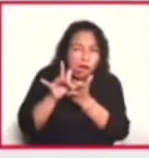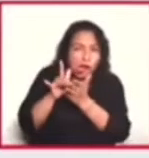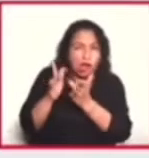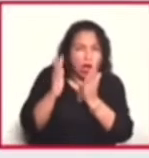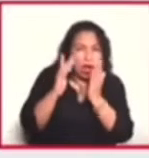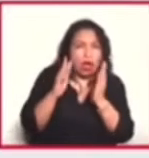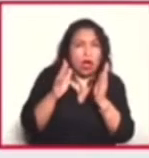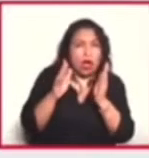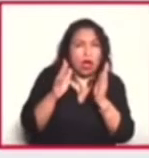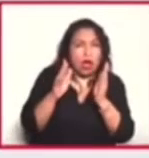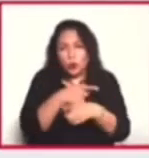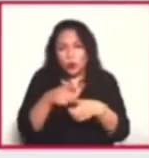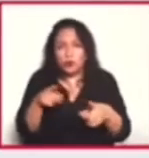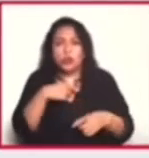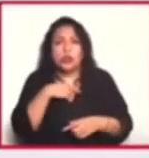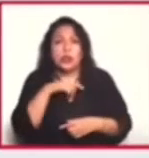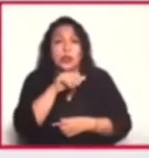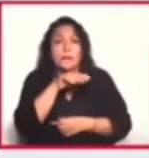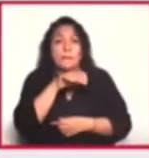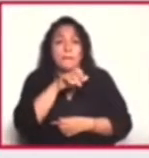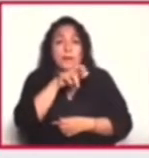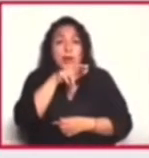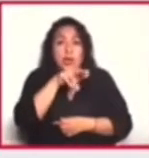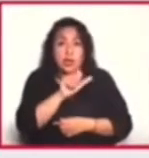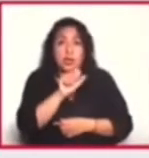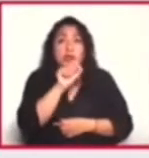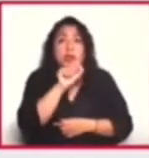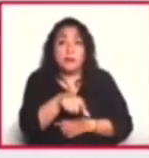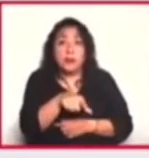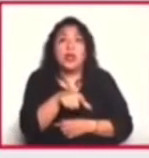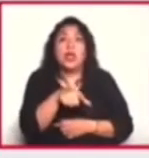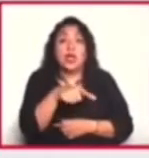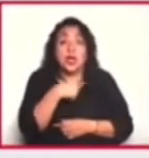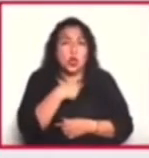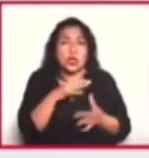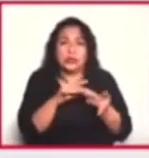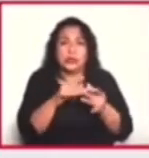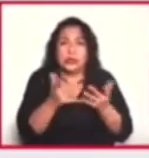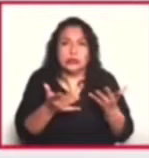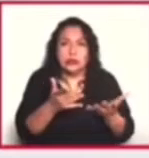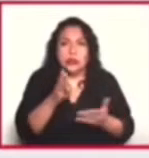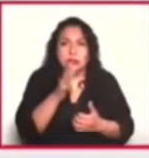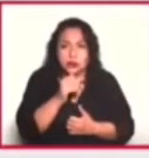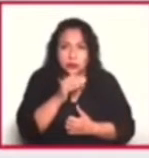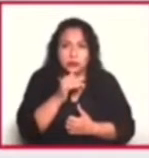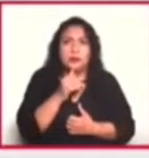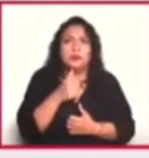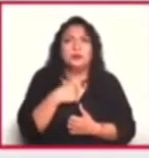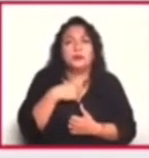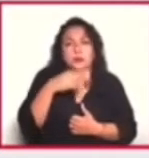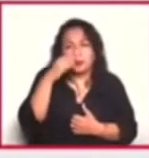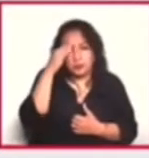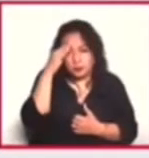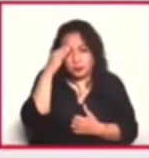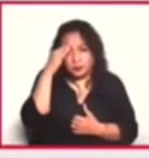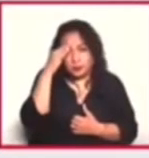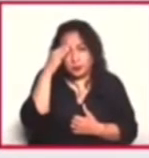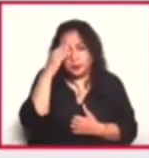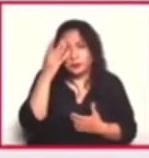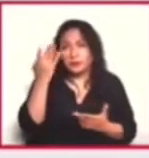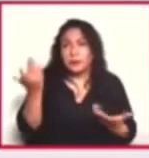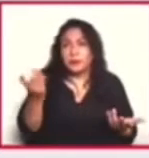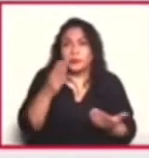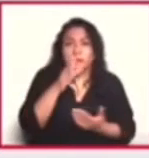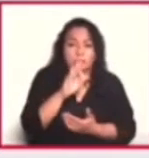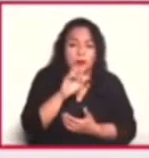Amalia Rodríguez también no lo conseguí explicar. Yo pienso que el fado se